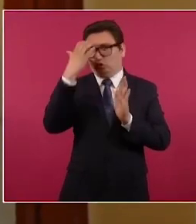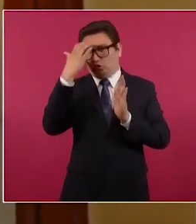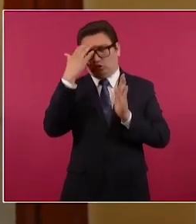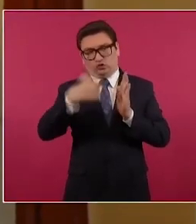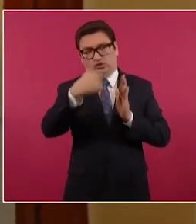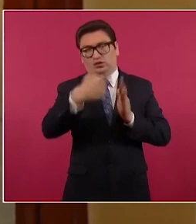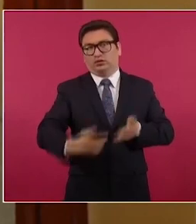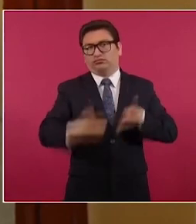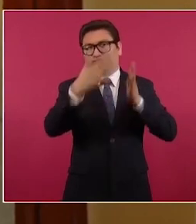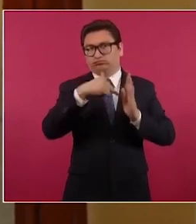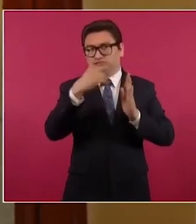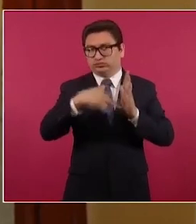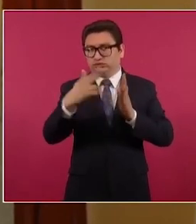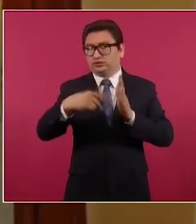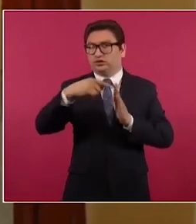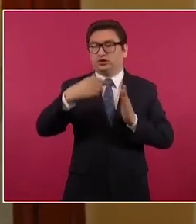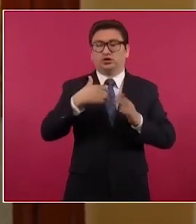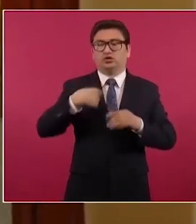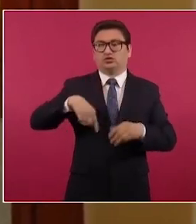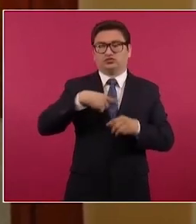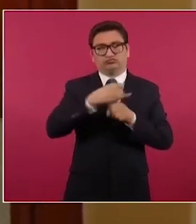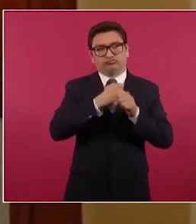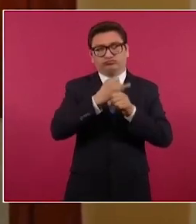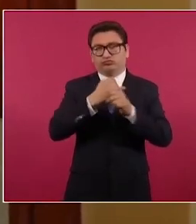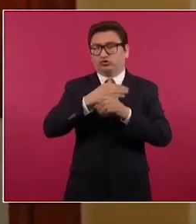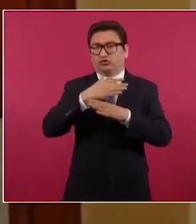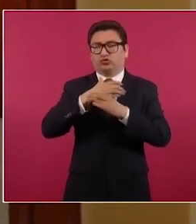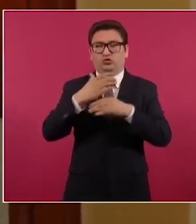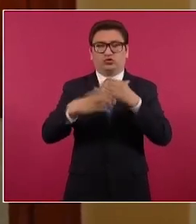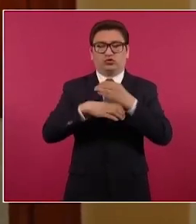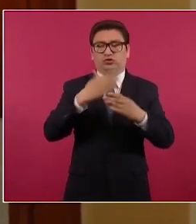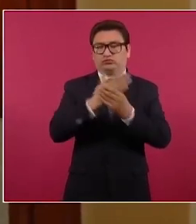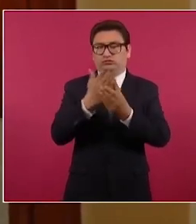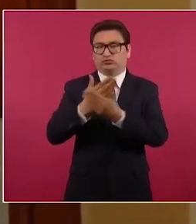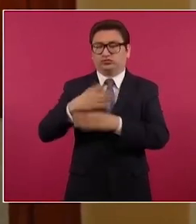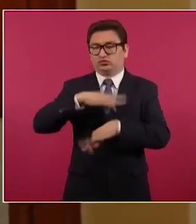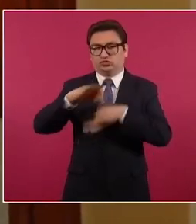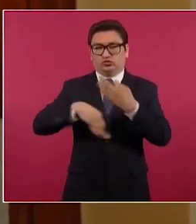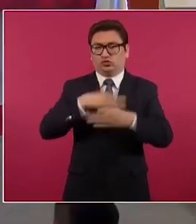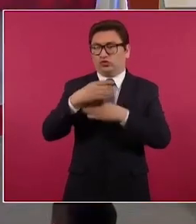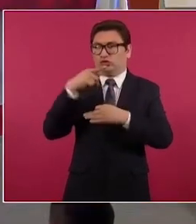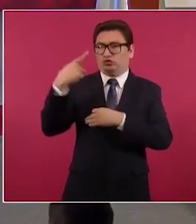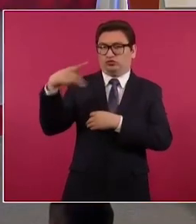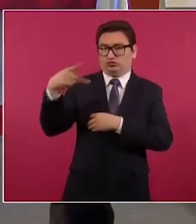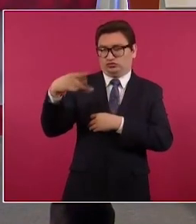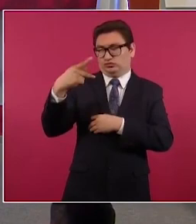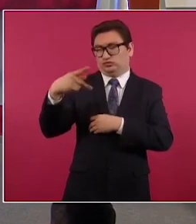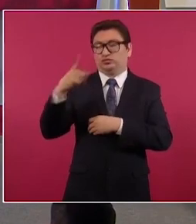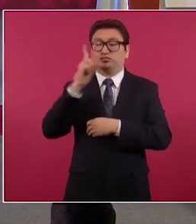mural y los archivos que registraron esa visita de tu paisana.